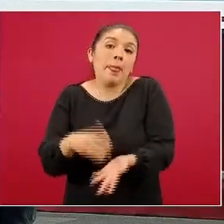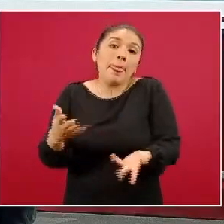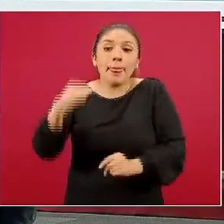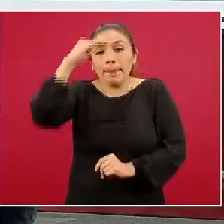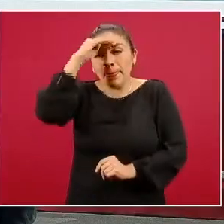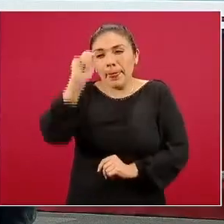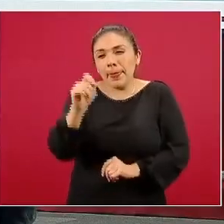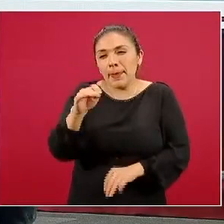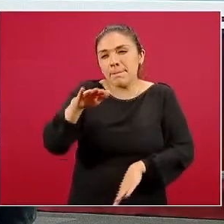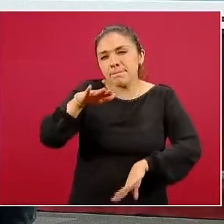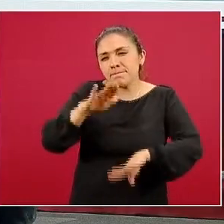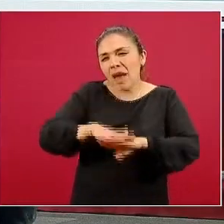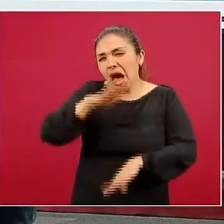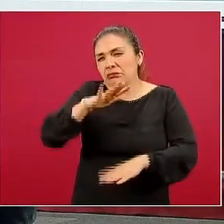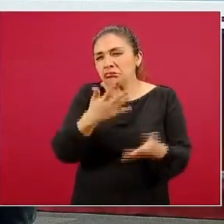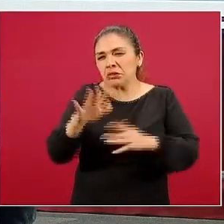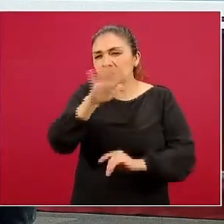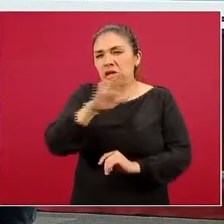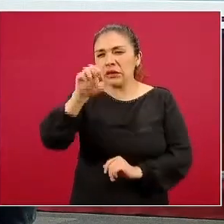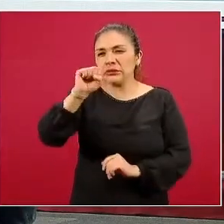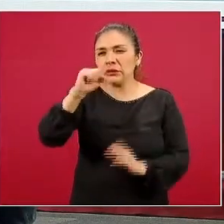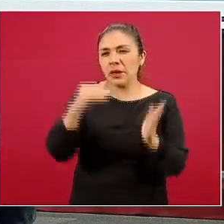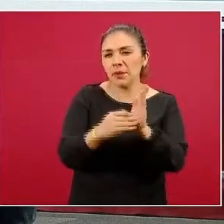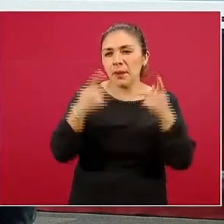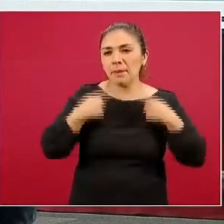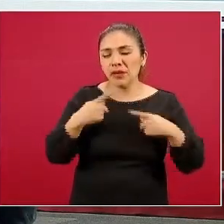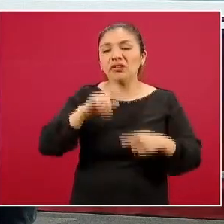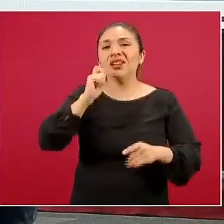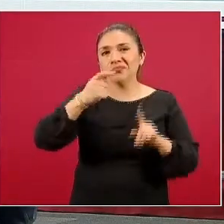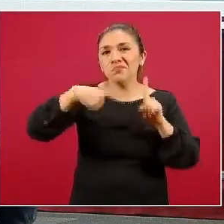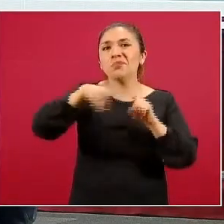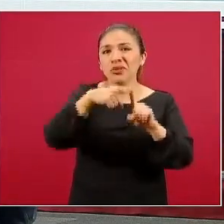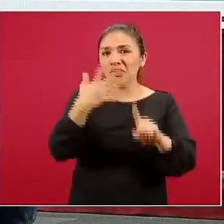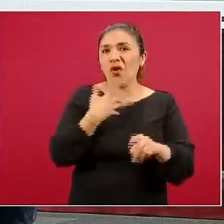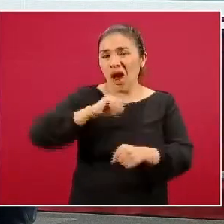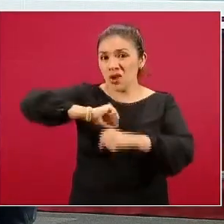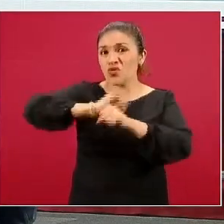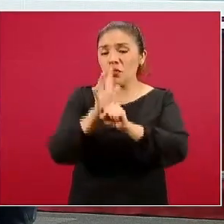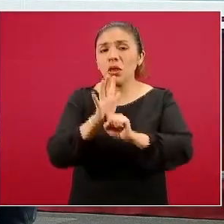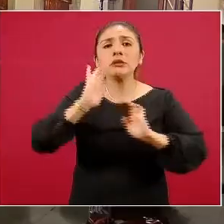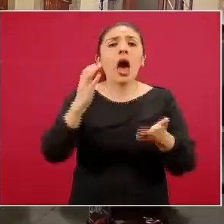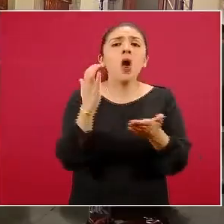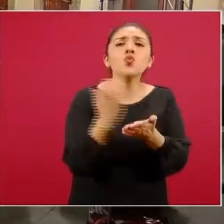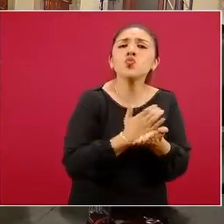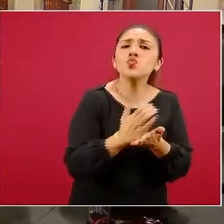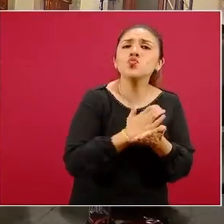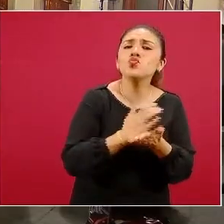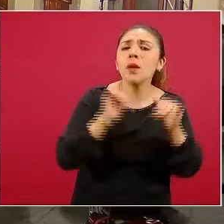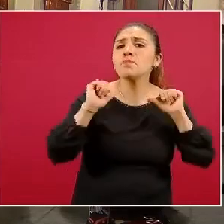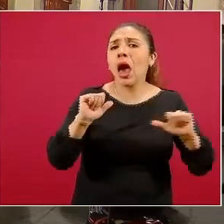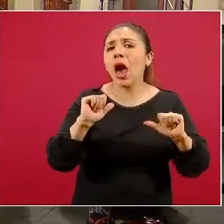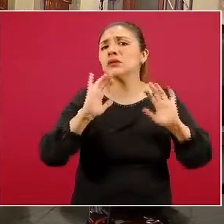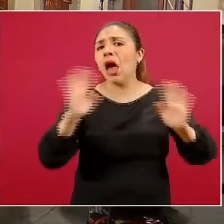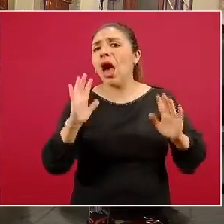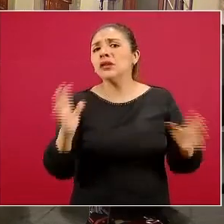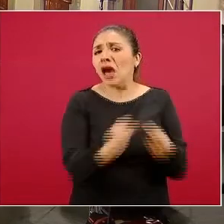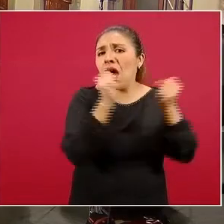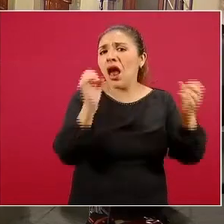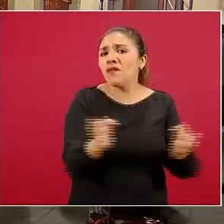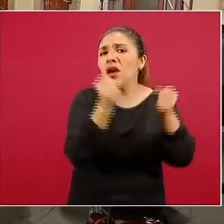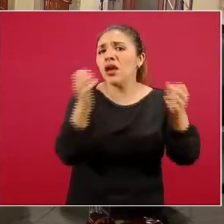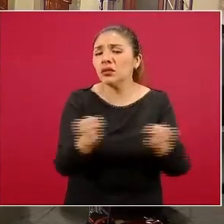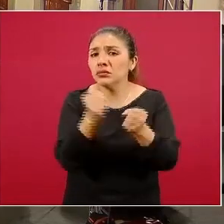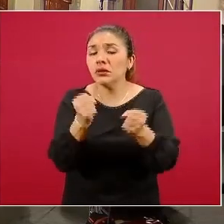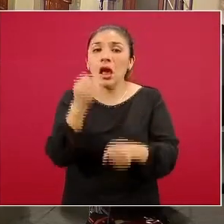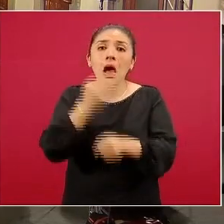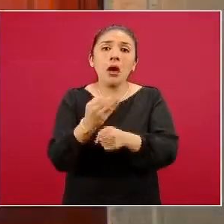de 560,000 personas que fueron casos confirmados de COVID ya se recuperaron, ya sanaron, y en este momento